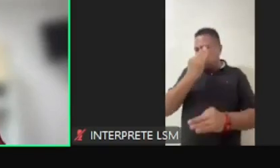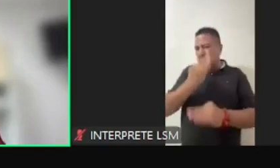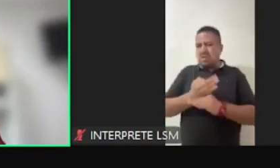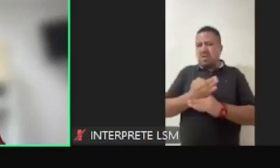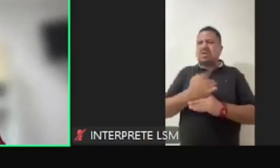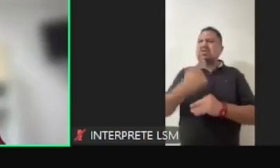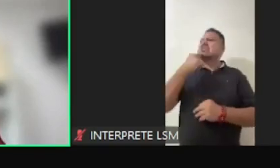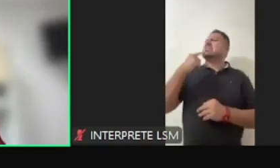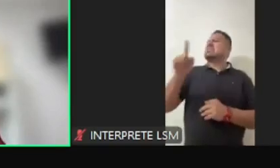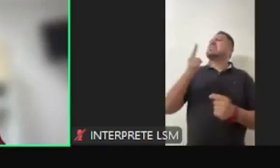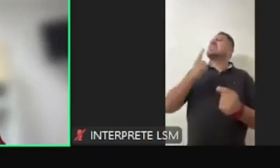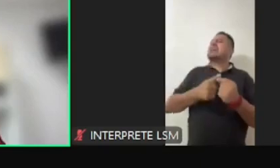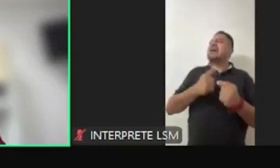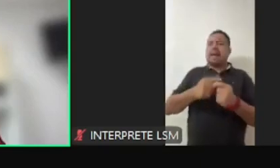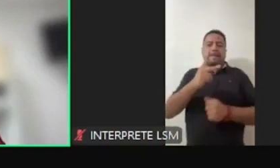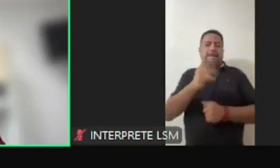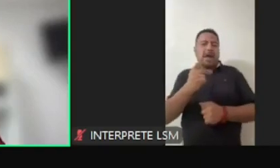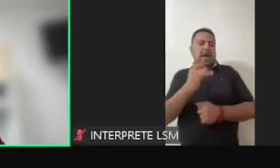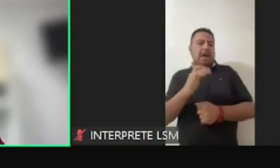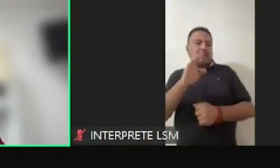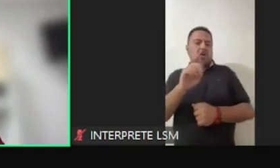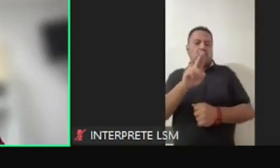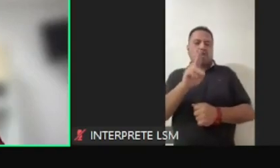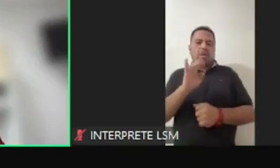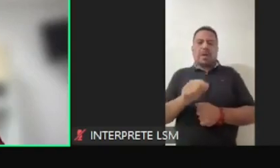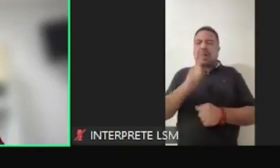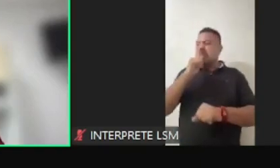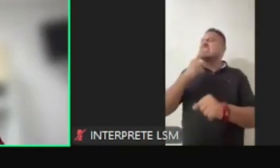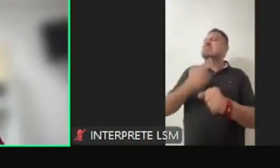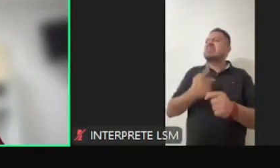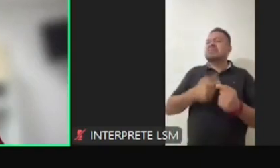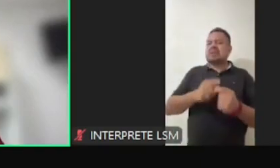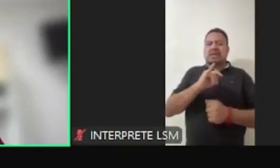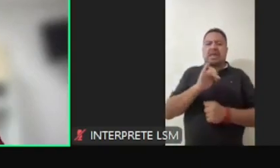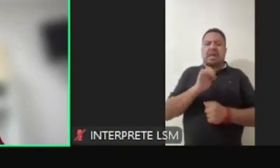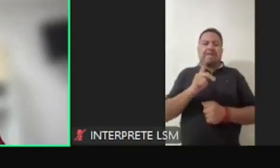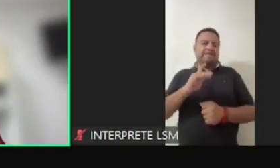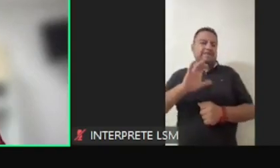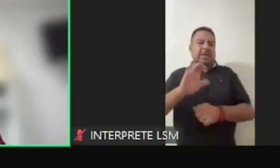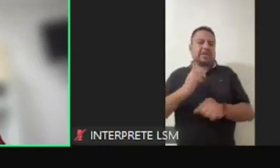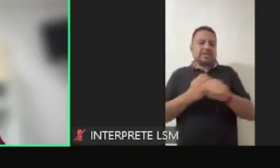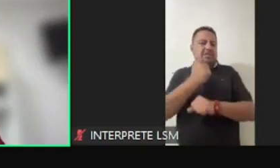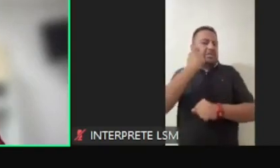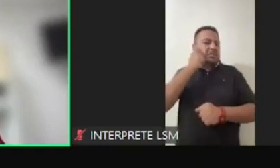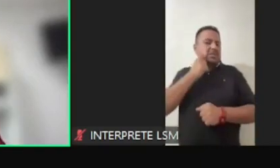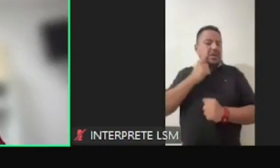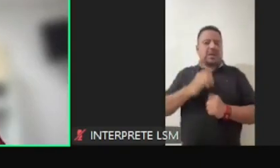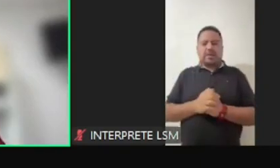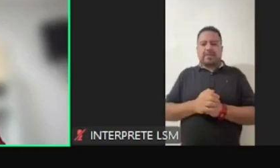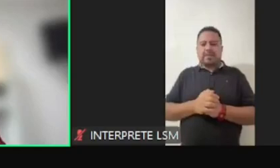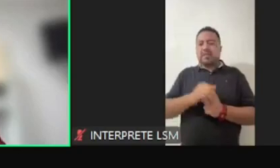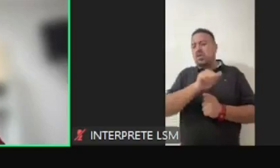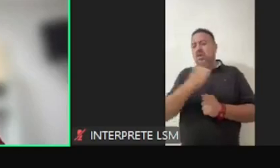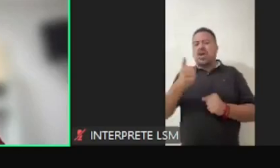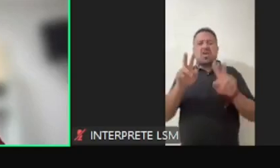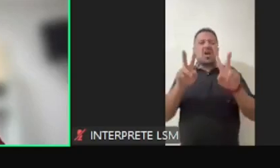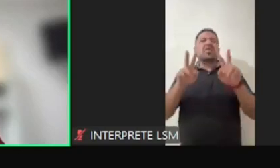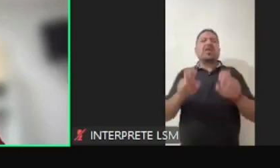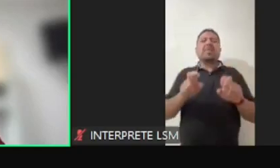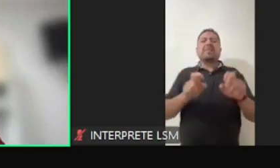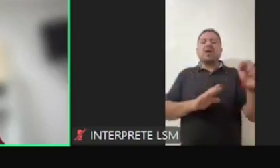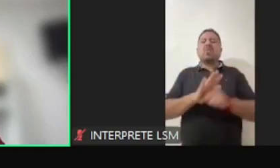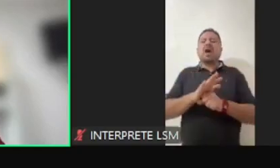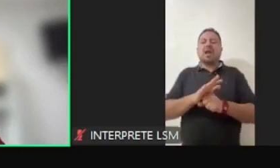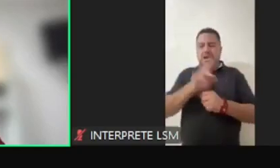comparecientes son Pablo Román Salgado y el Instituto electoral y de participación ciudadana del Estado de Guerrero el siguiente asunto es el